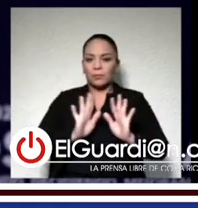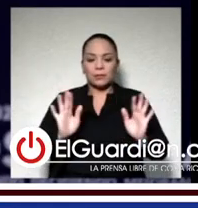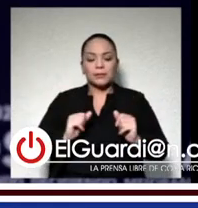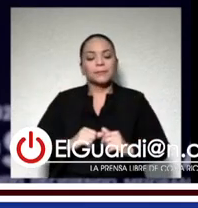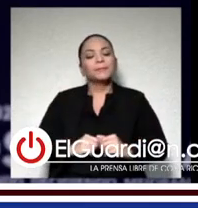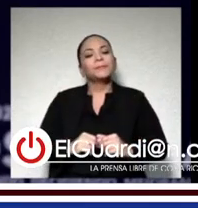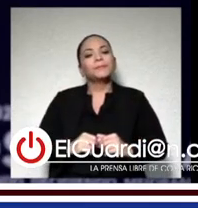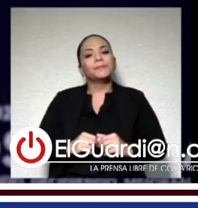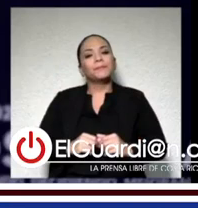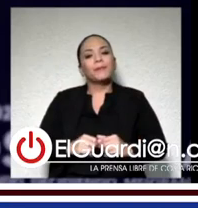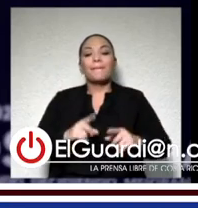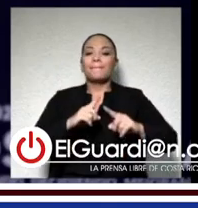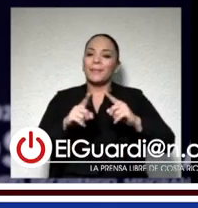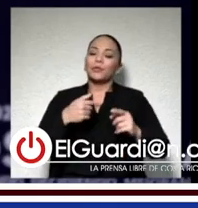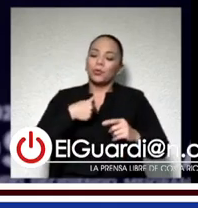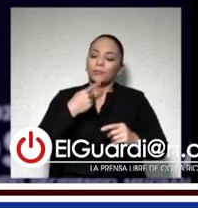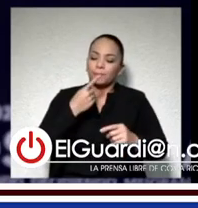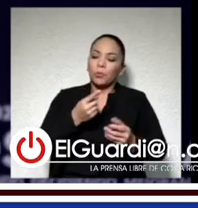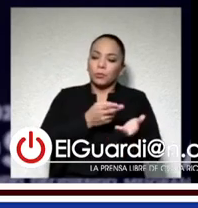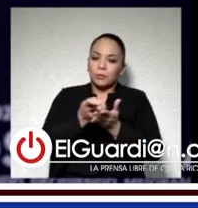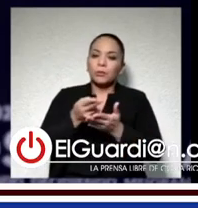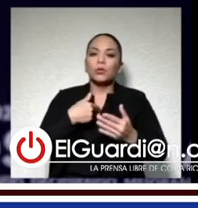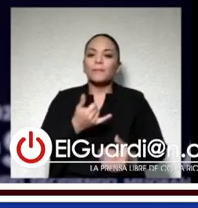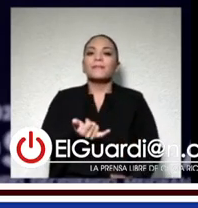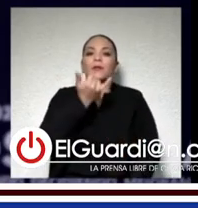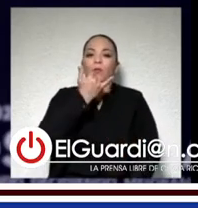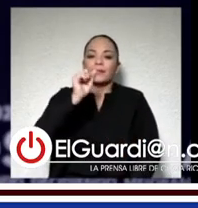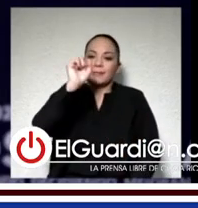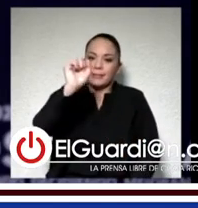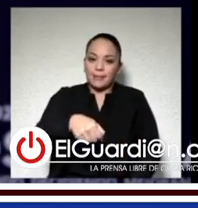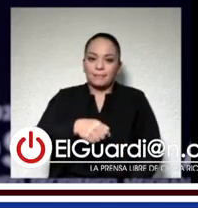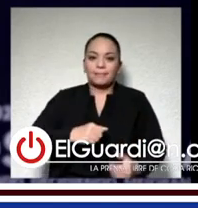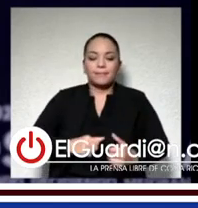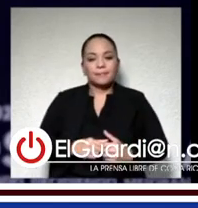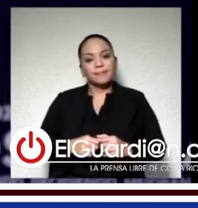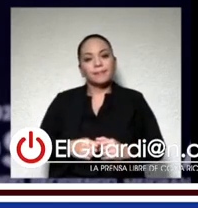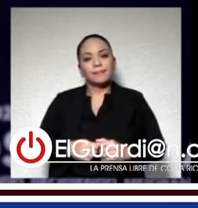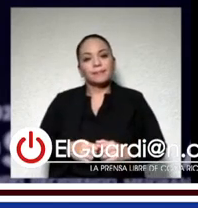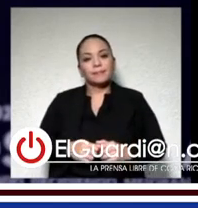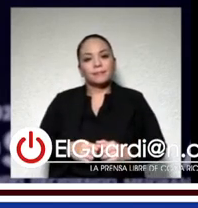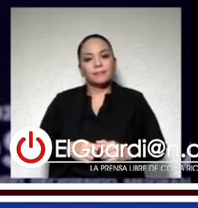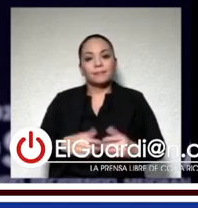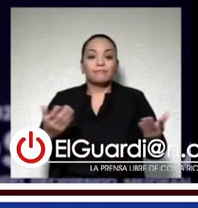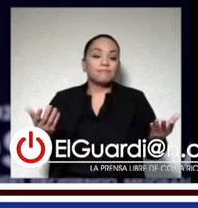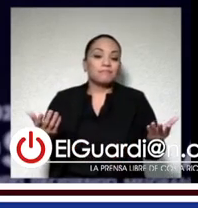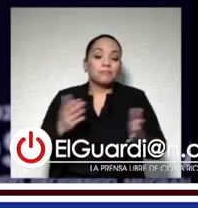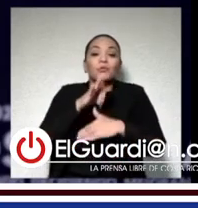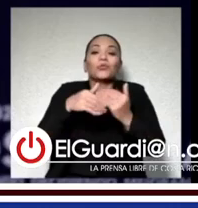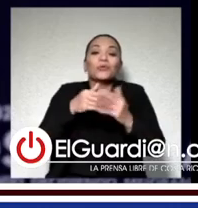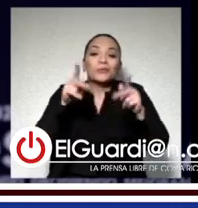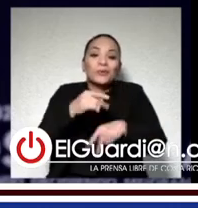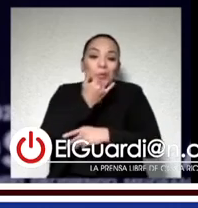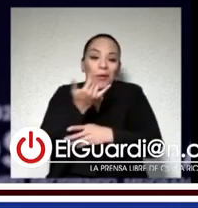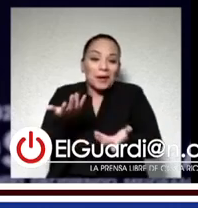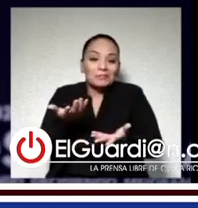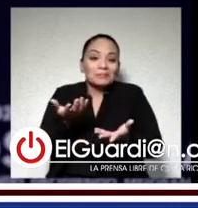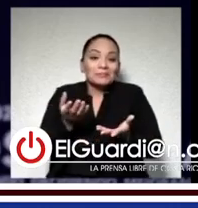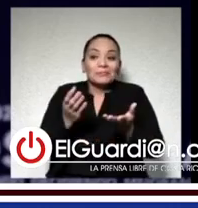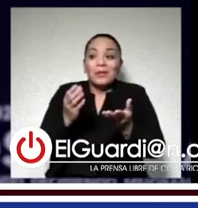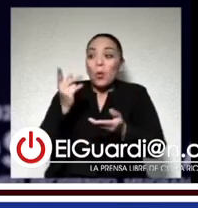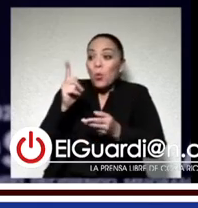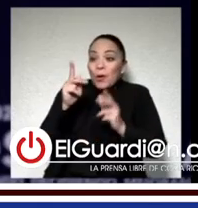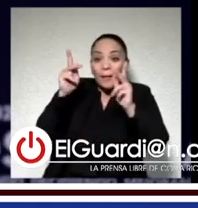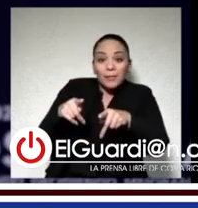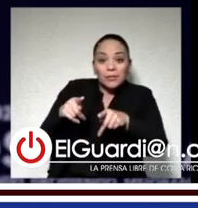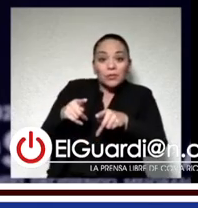Tengo que aceptar que me equivoqué, sí, pero realmente, ¿quién no se va a equivocar cuando le hablan de que sus hijos tienen